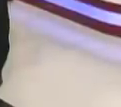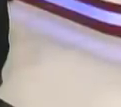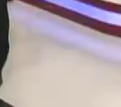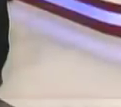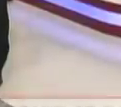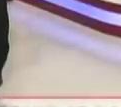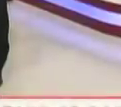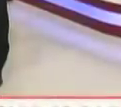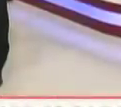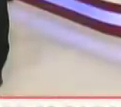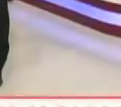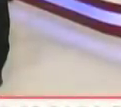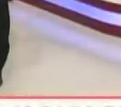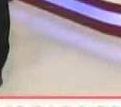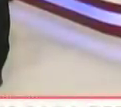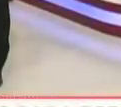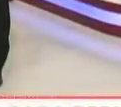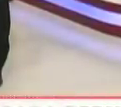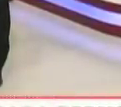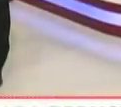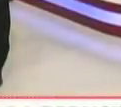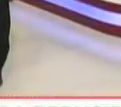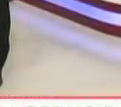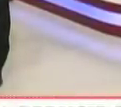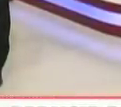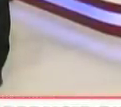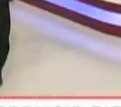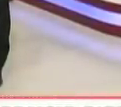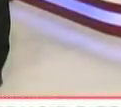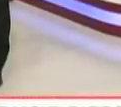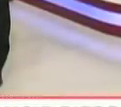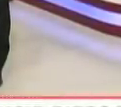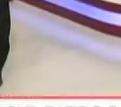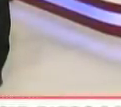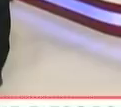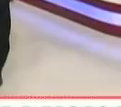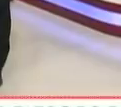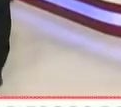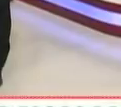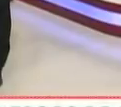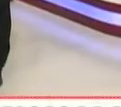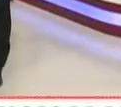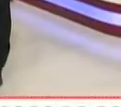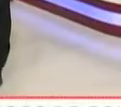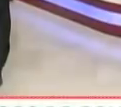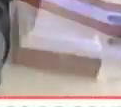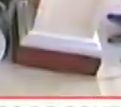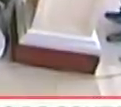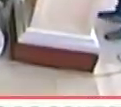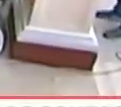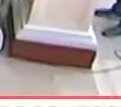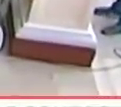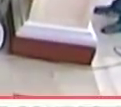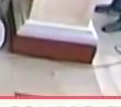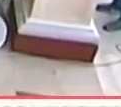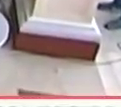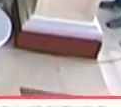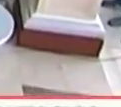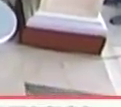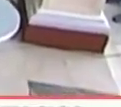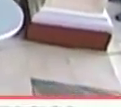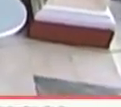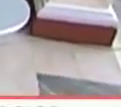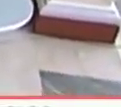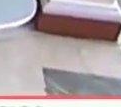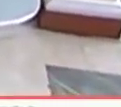6 en punto de la tarde, información de interés para todo el pueblo de Venezuela desde el Palacio de Miraflores. Adelante. A esta hora transmitimos desde